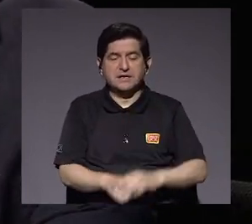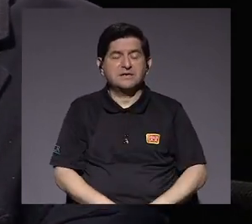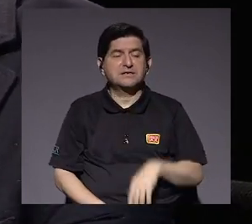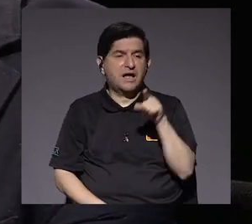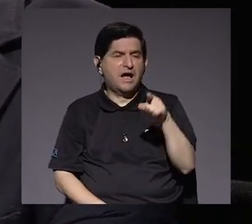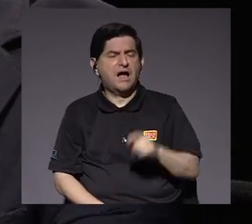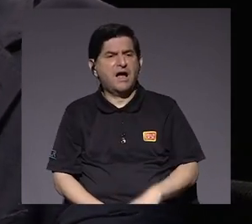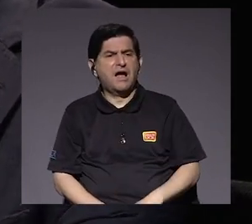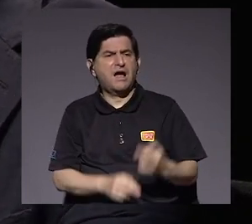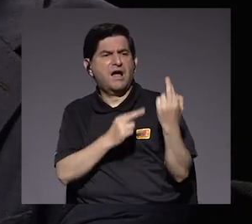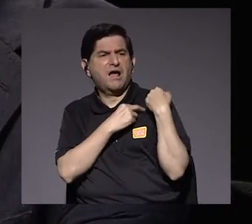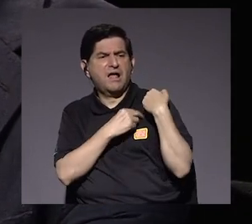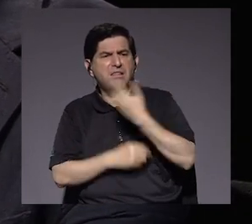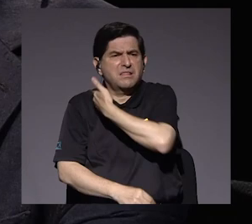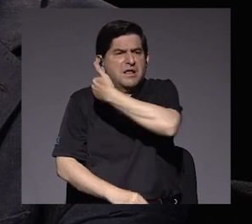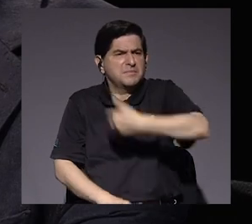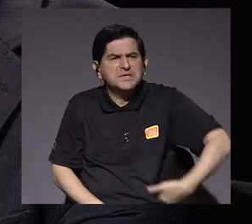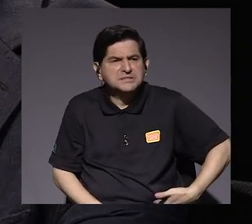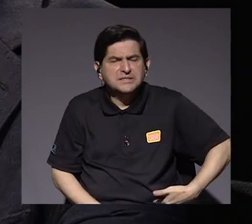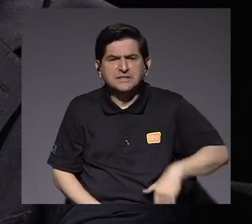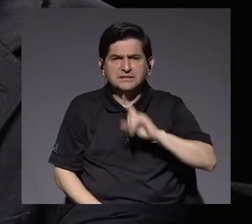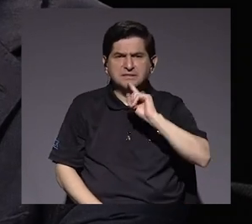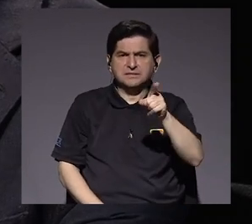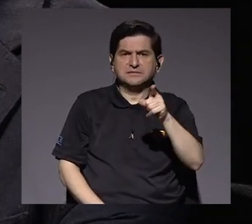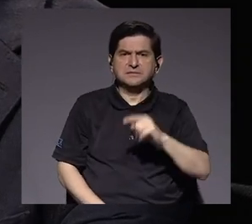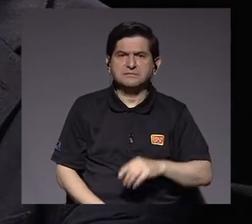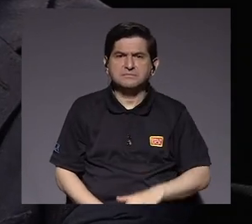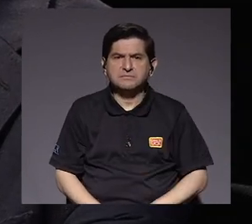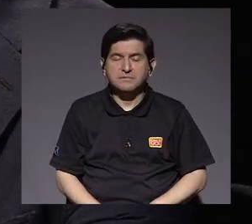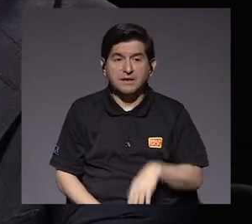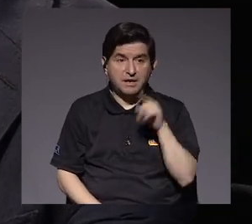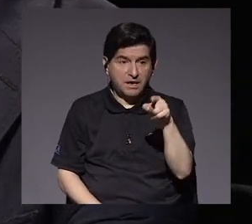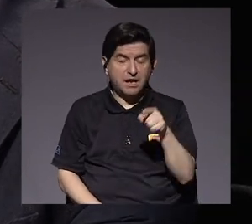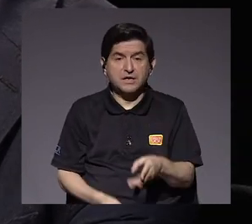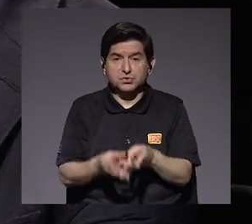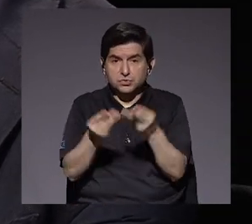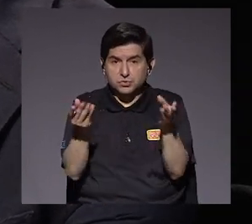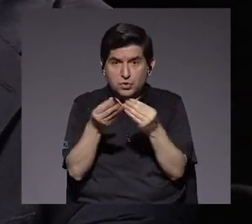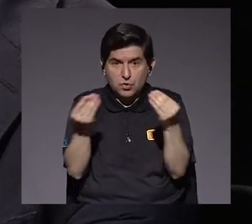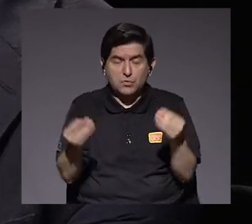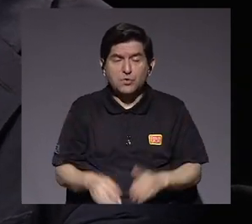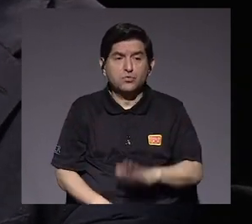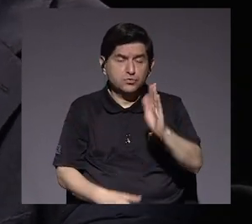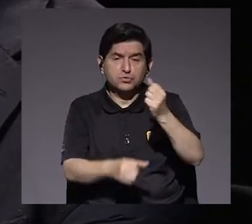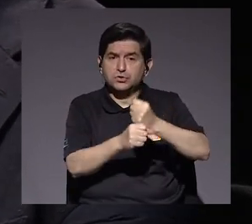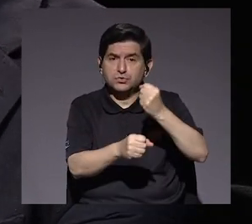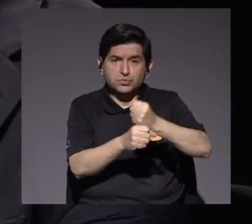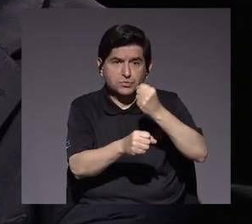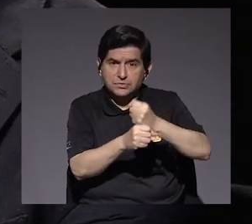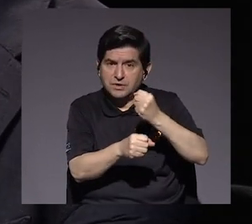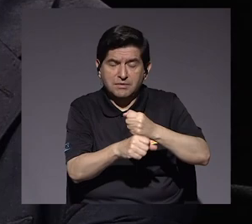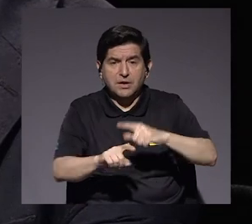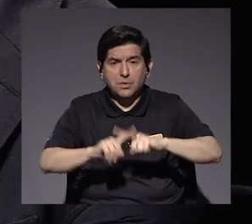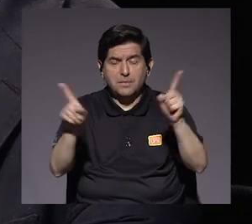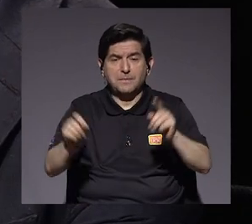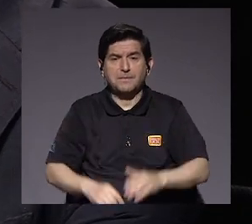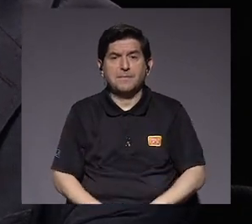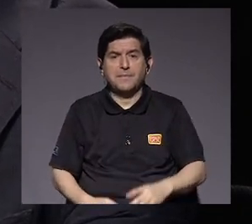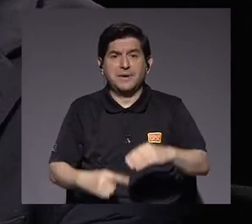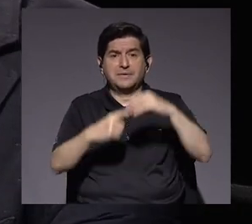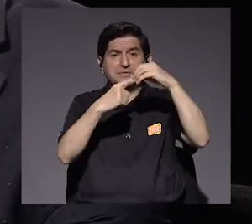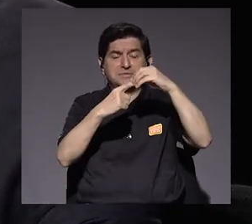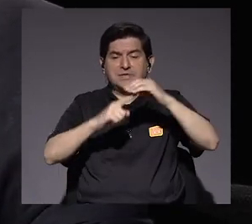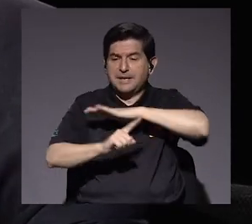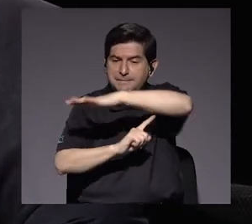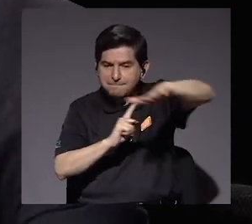indica al presidente. Entonces, es una soledad, además, digamos que propiciada por el puesto o generada por el puesto, pero más propiciada